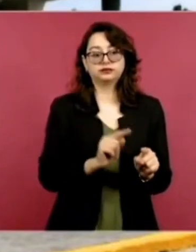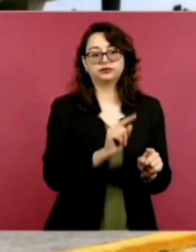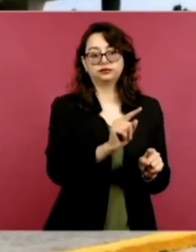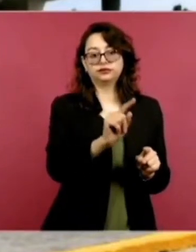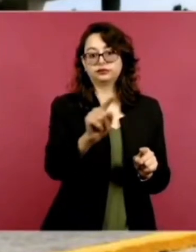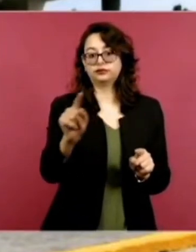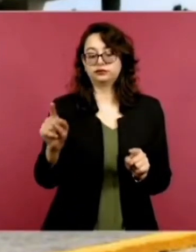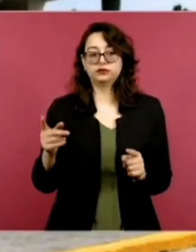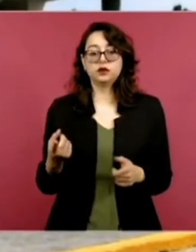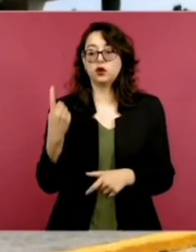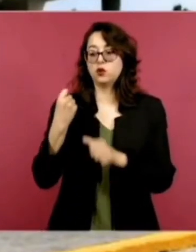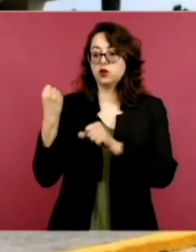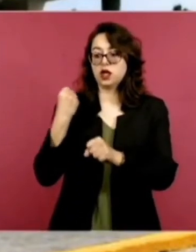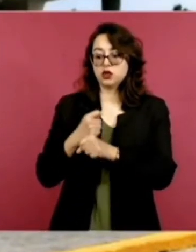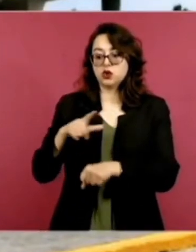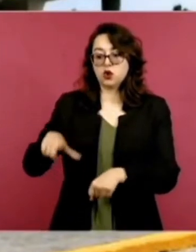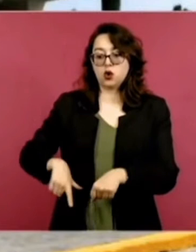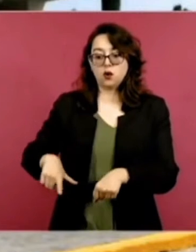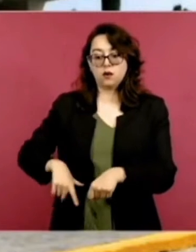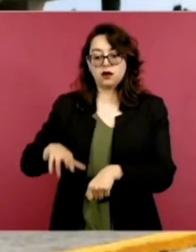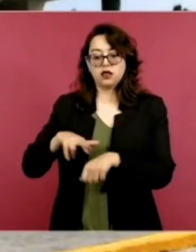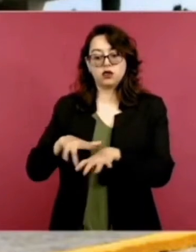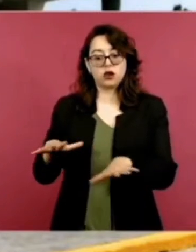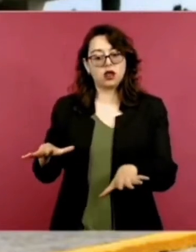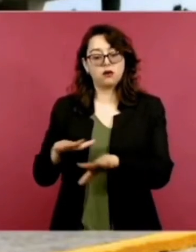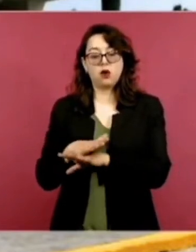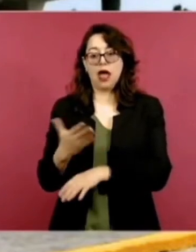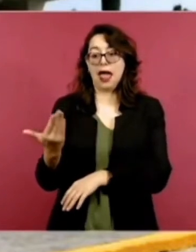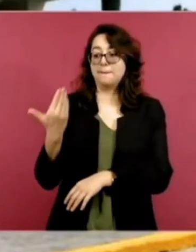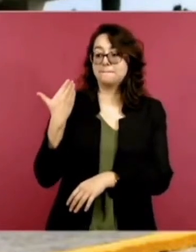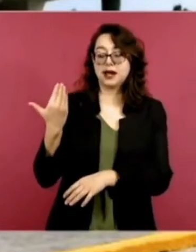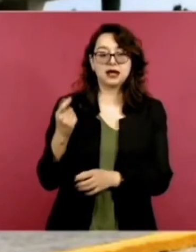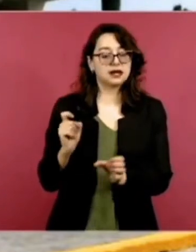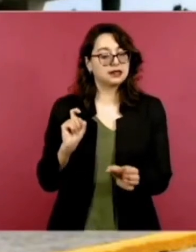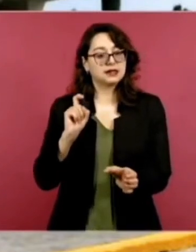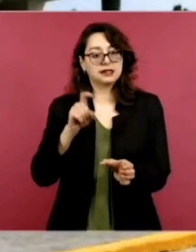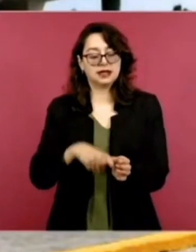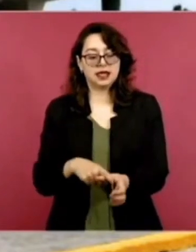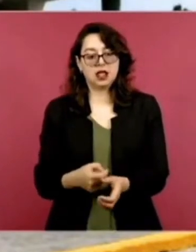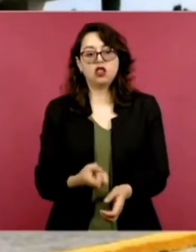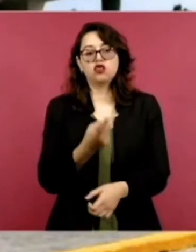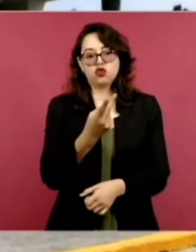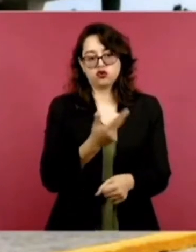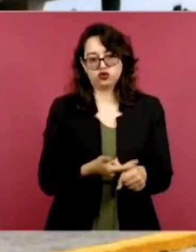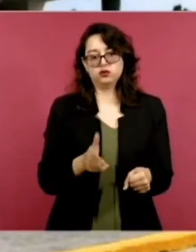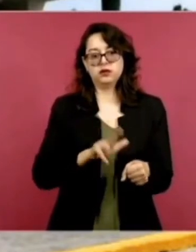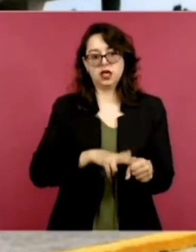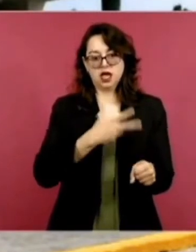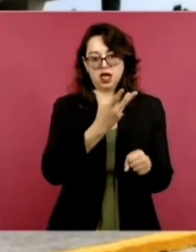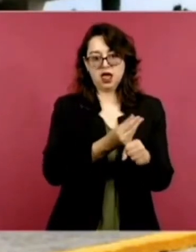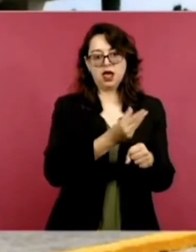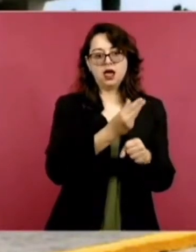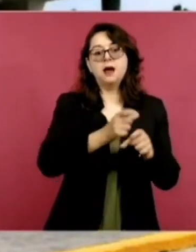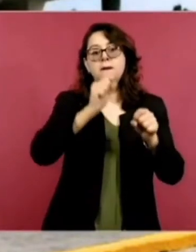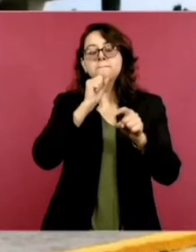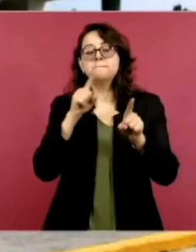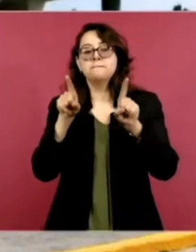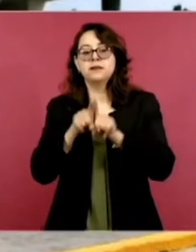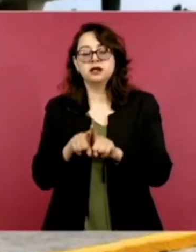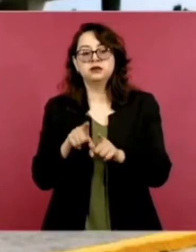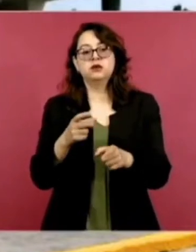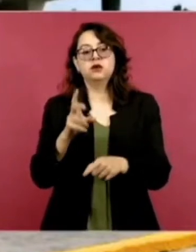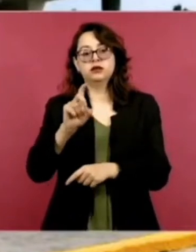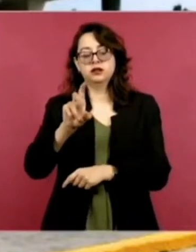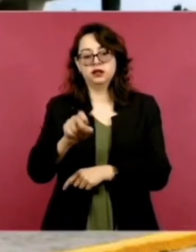y es de reciente incorporación, y también en 38 de 463 centros de salud. Se